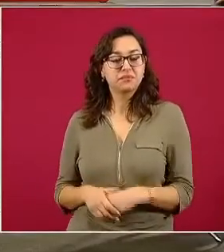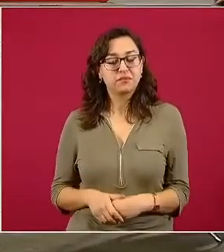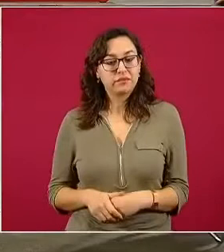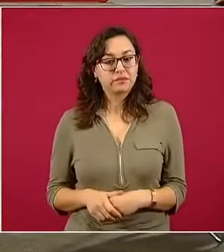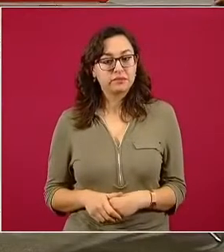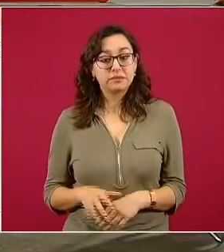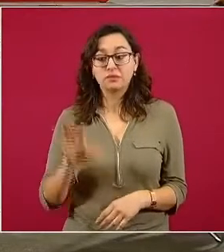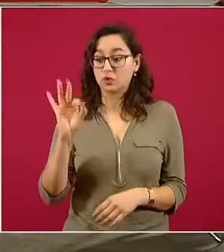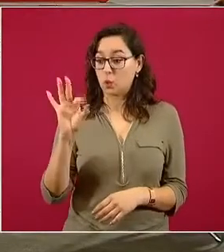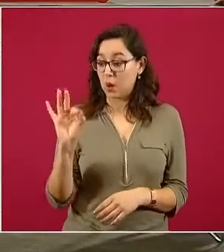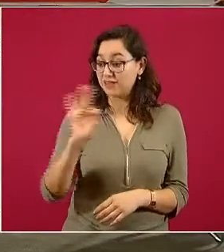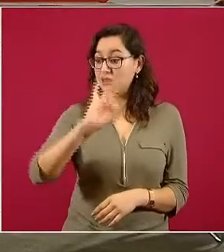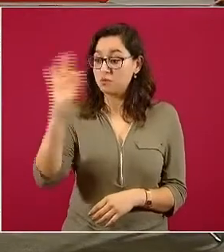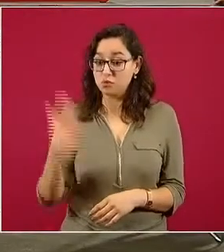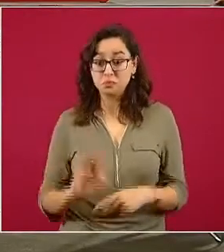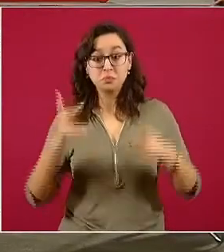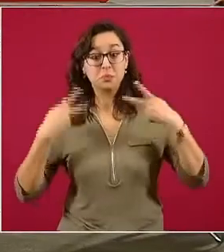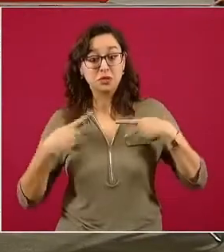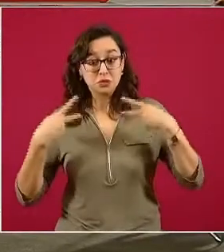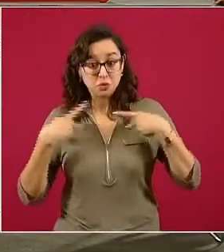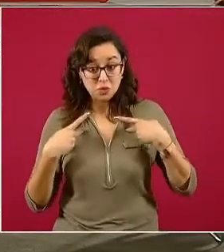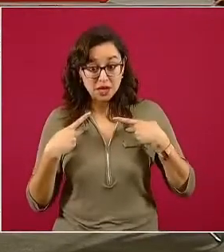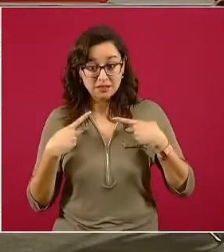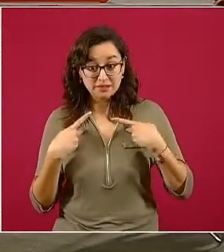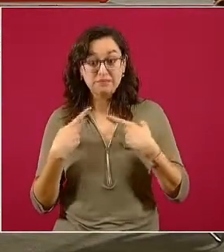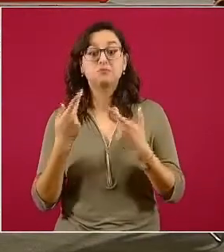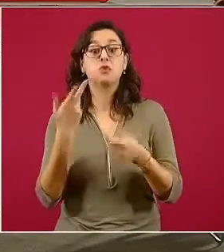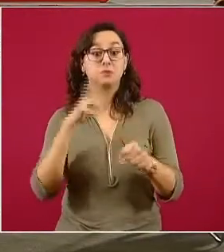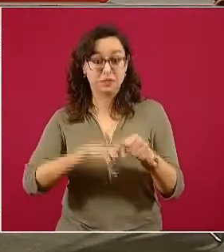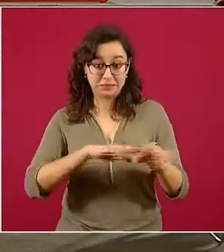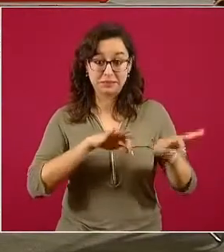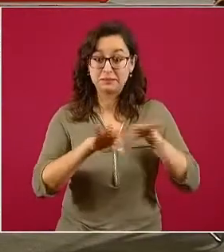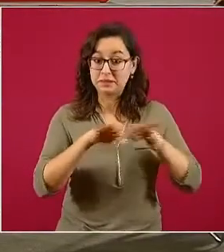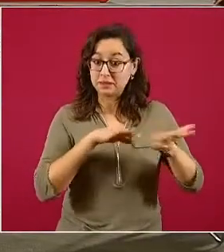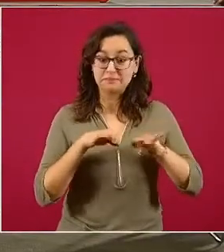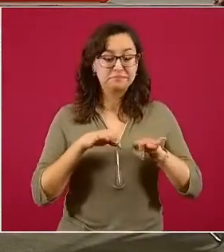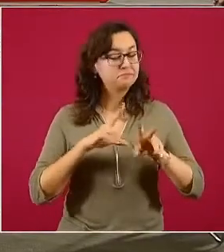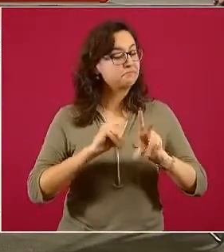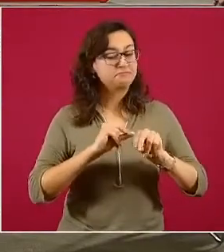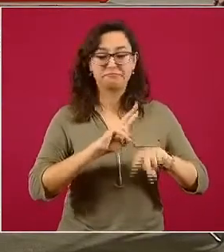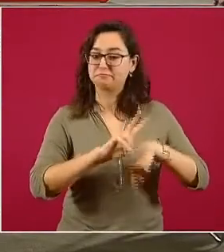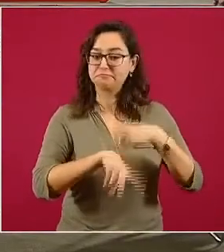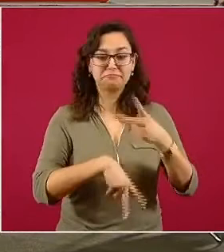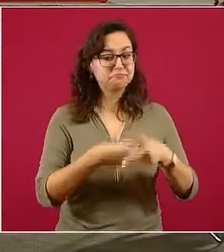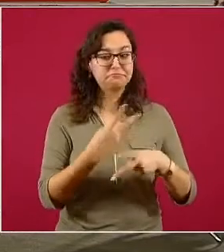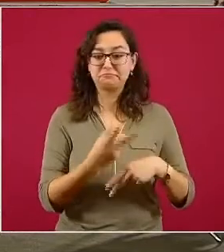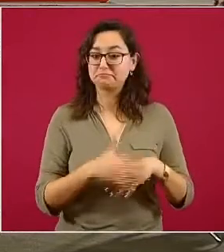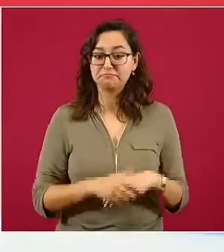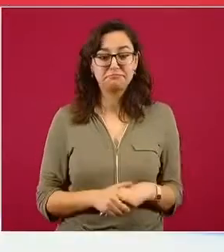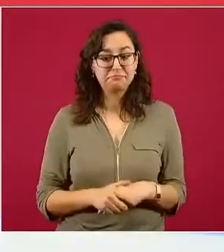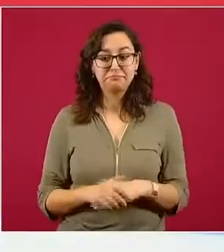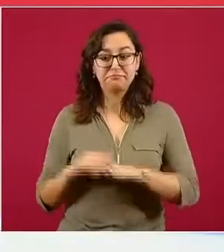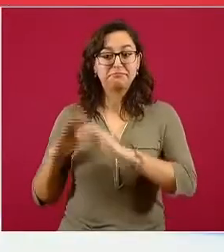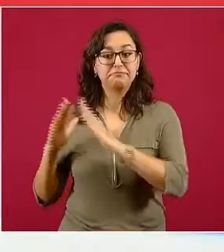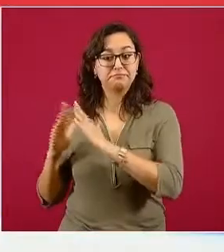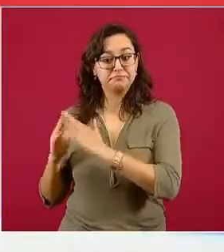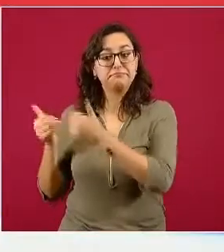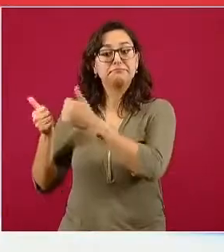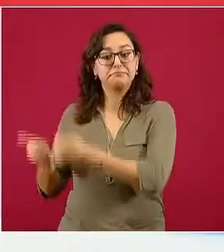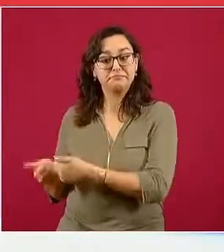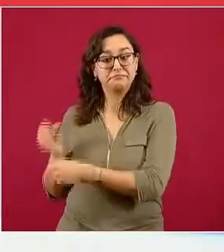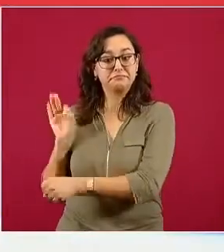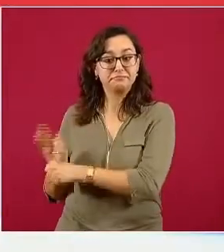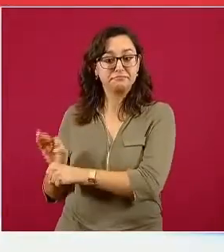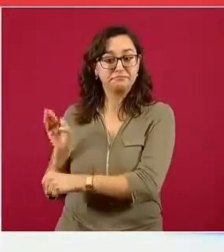40% del personal de salud, de todas las instituciones, 40% en promedio, está en sus